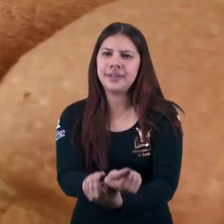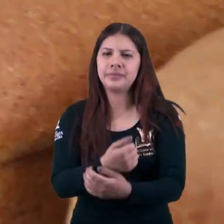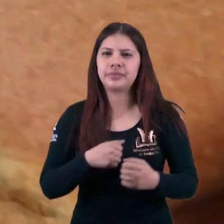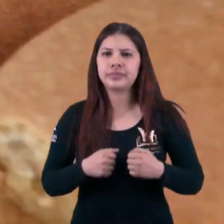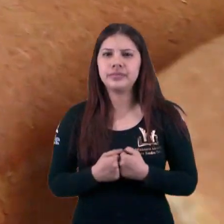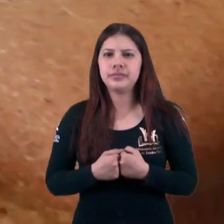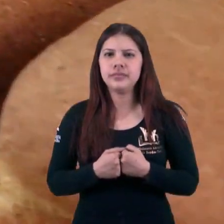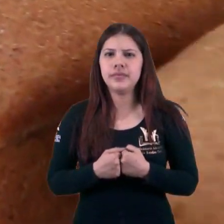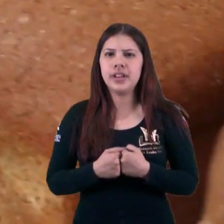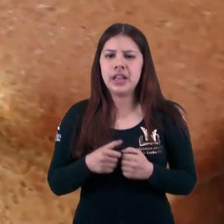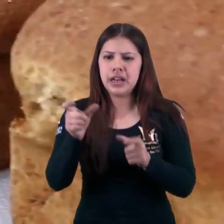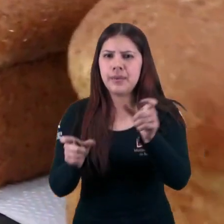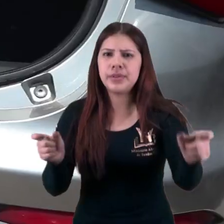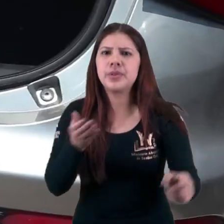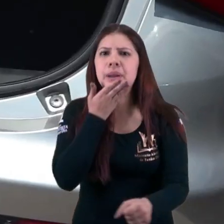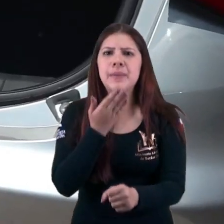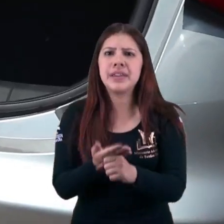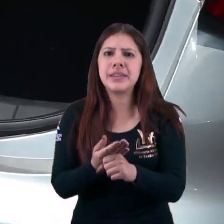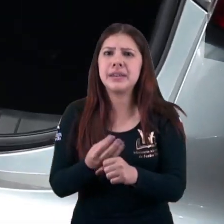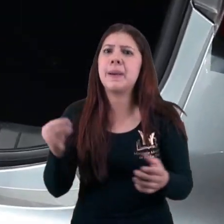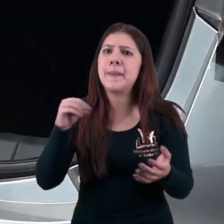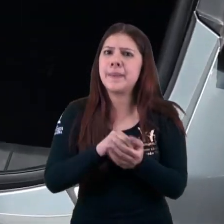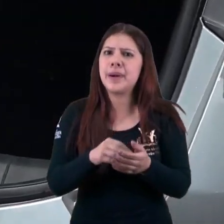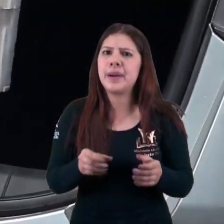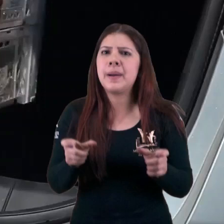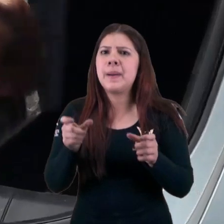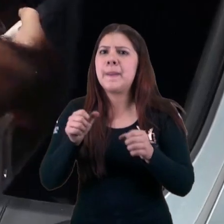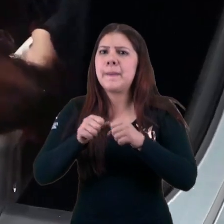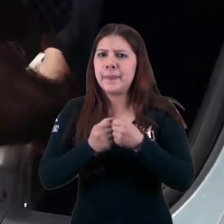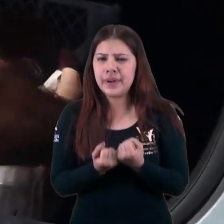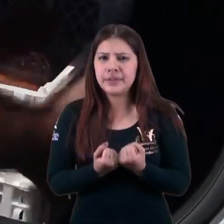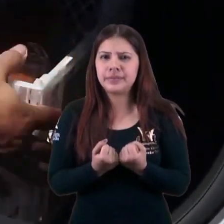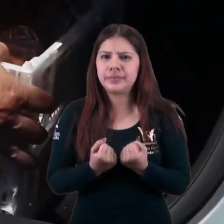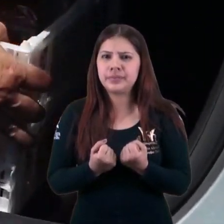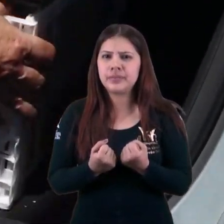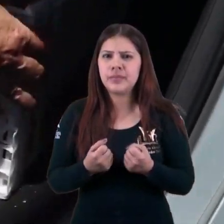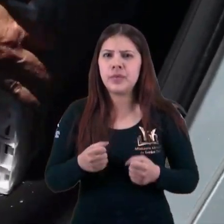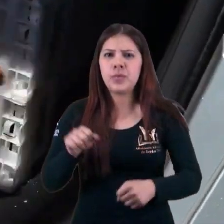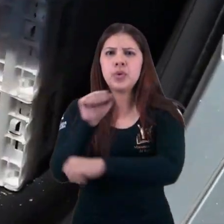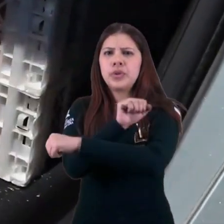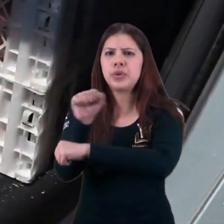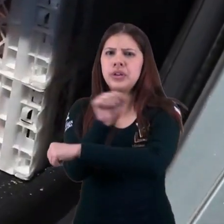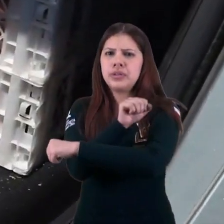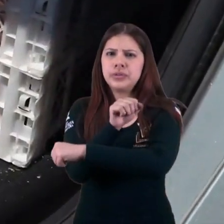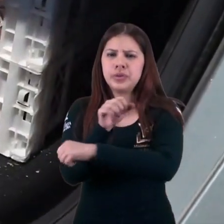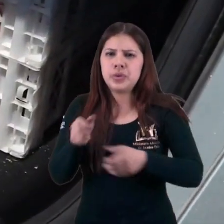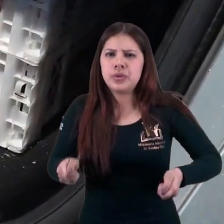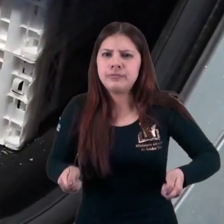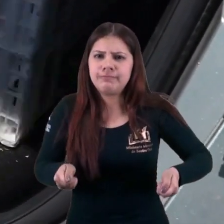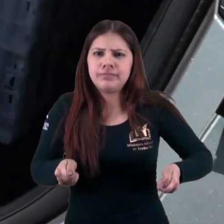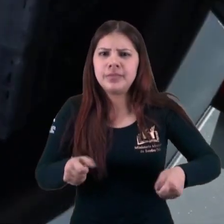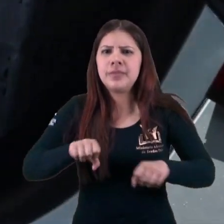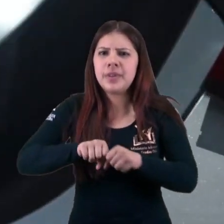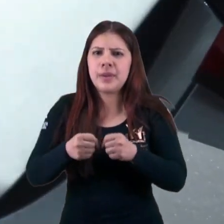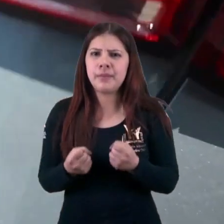Los encargos de panes seguían aumentando. Eddie Nilsson cargaba nuestro auto con las cajas de panes. Y me ayudaba a hacer